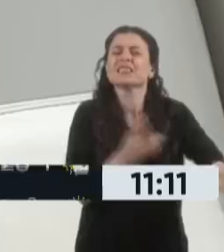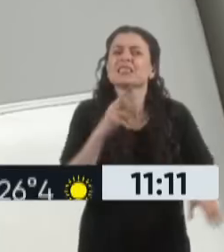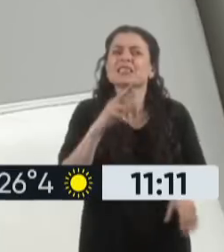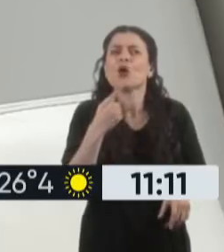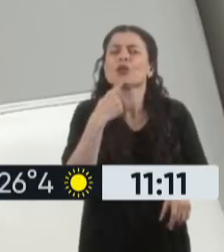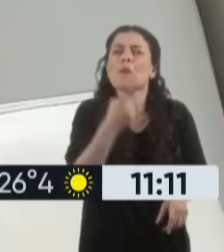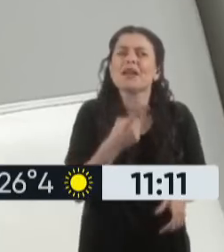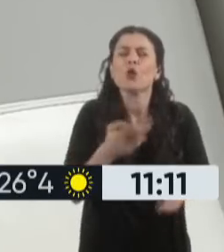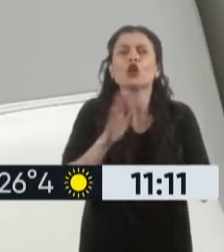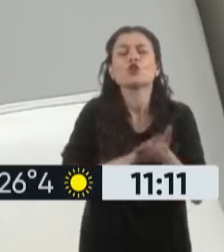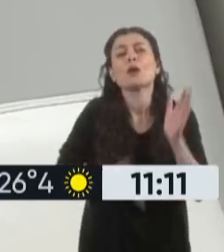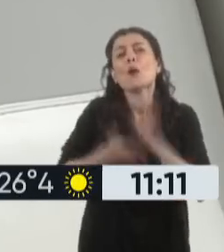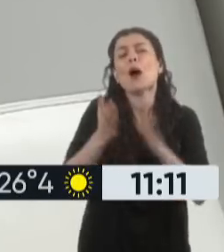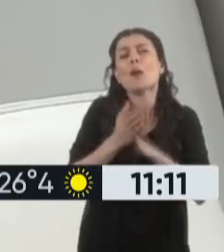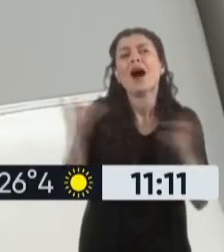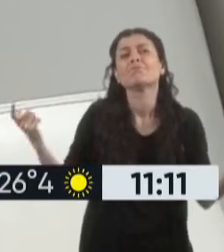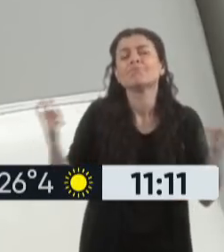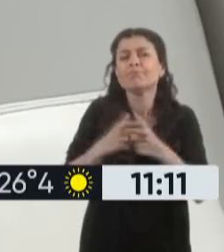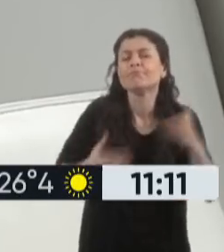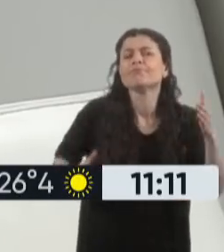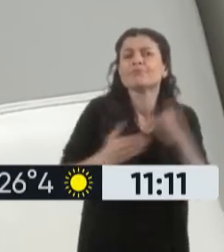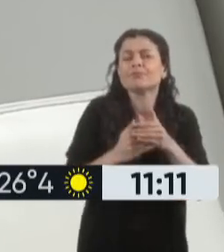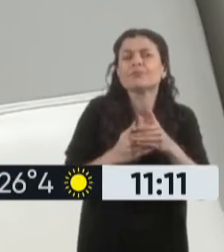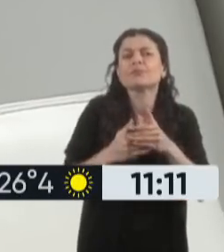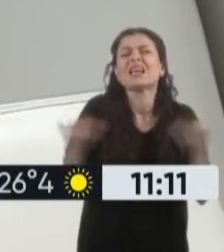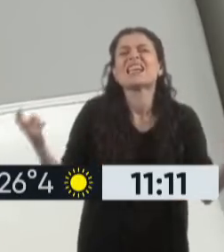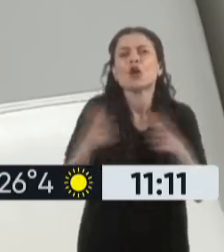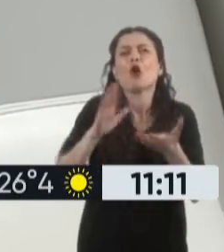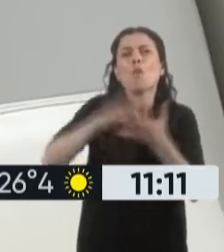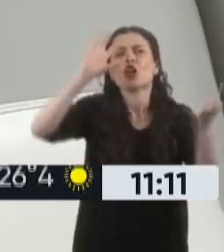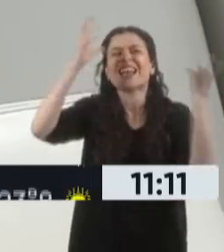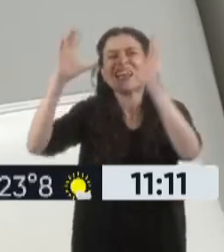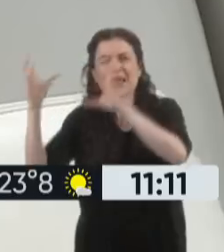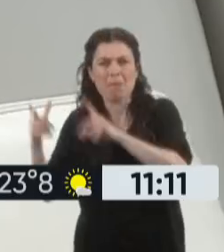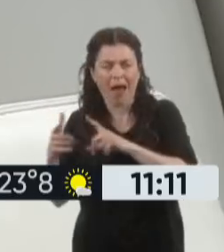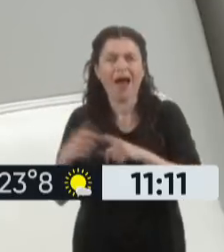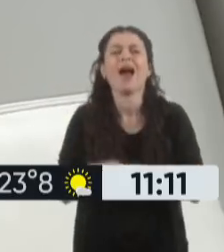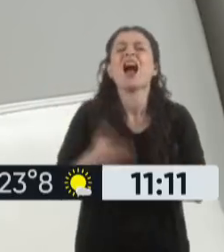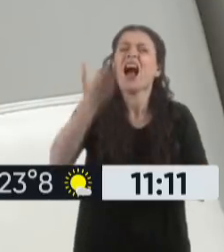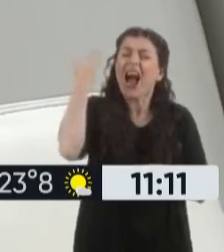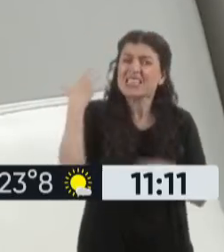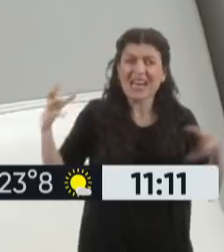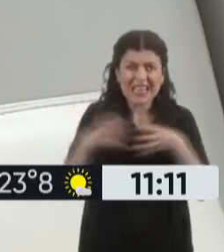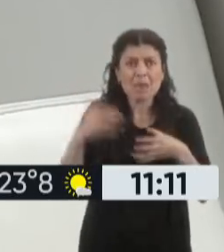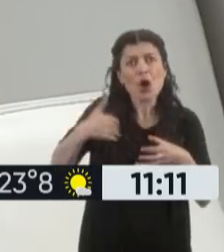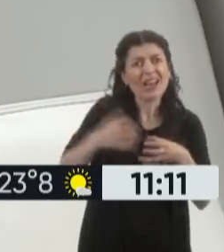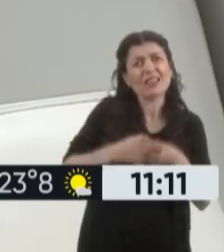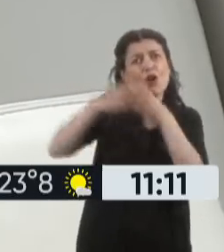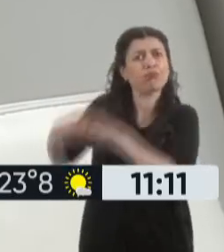por la cumbre de Bakú, la cumbre, digamos, del clima, donde, ayer se retiró la delegación argentina